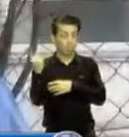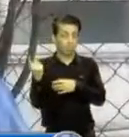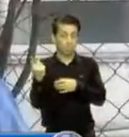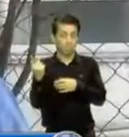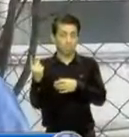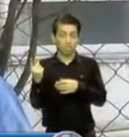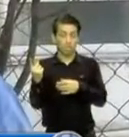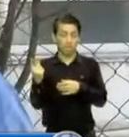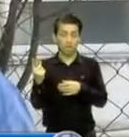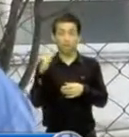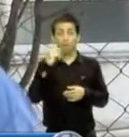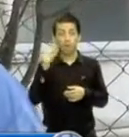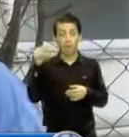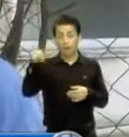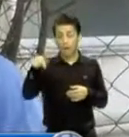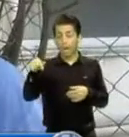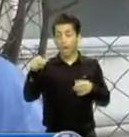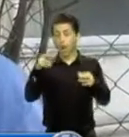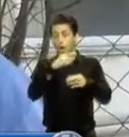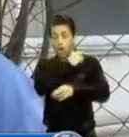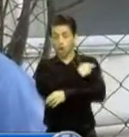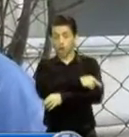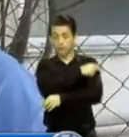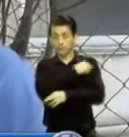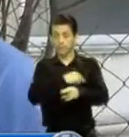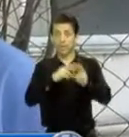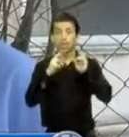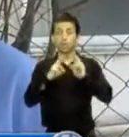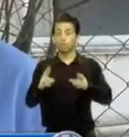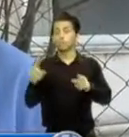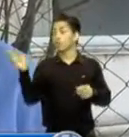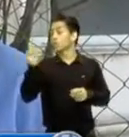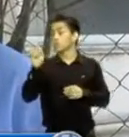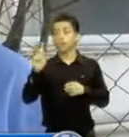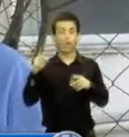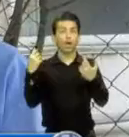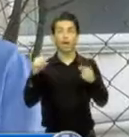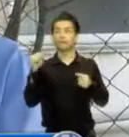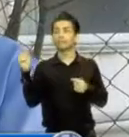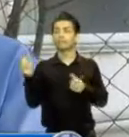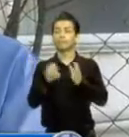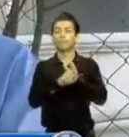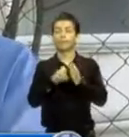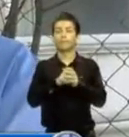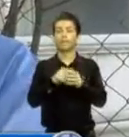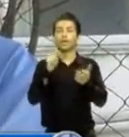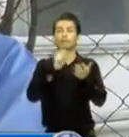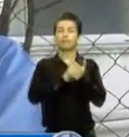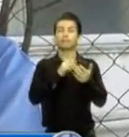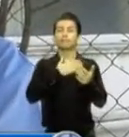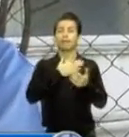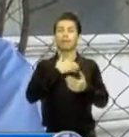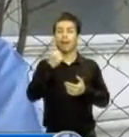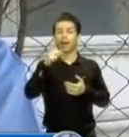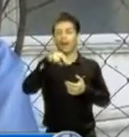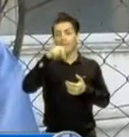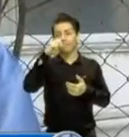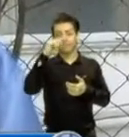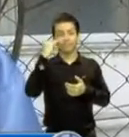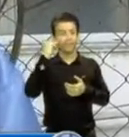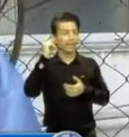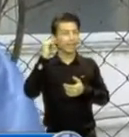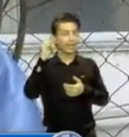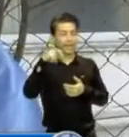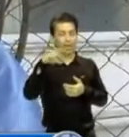esta institución no estamos haciendo antígeno porque tienes margen de error.